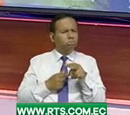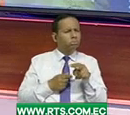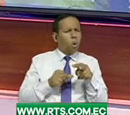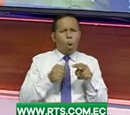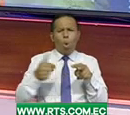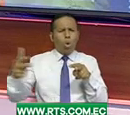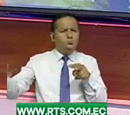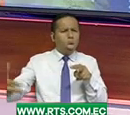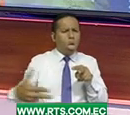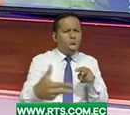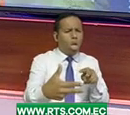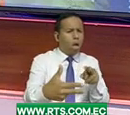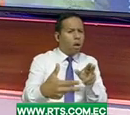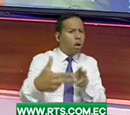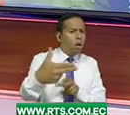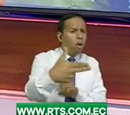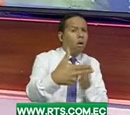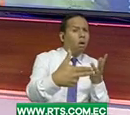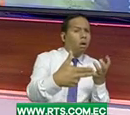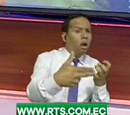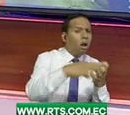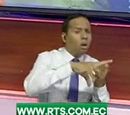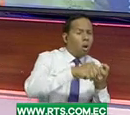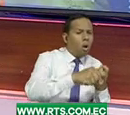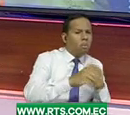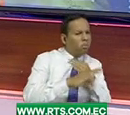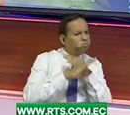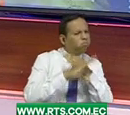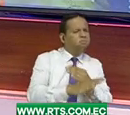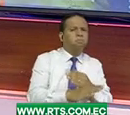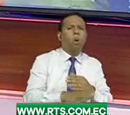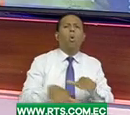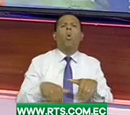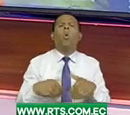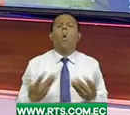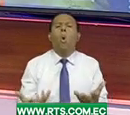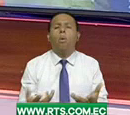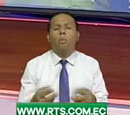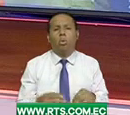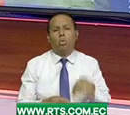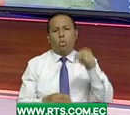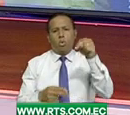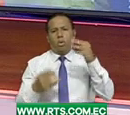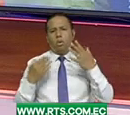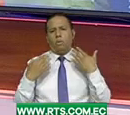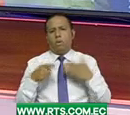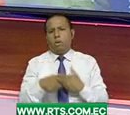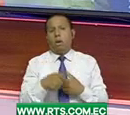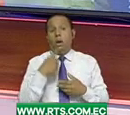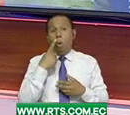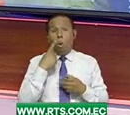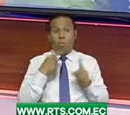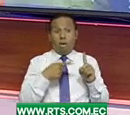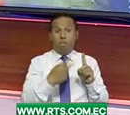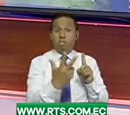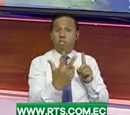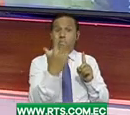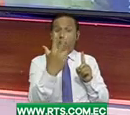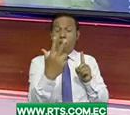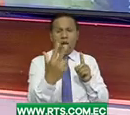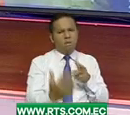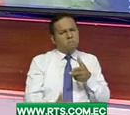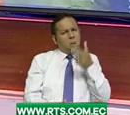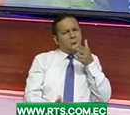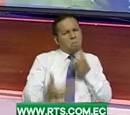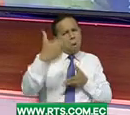de servicios ubicada al norte de Guayaquil. El hombre se enfrentó a tiros con tres delincuentes, dos de ellos